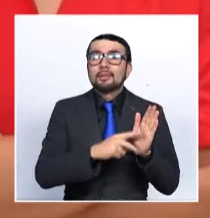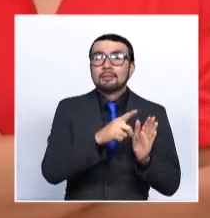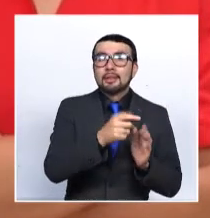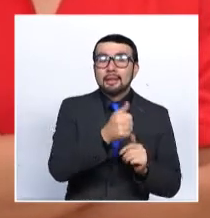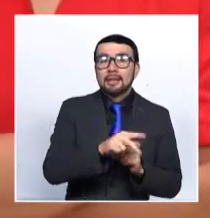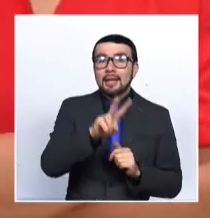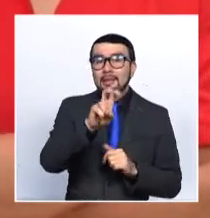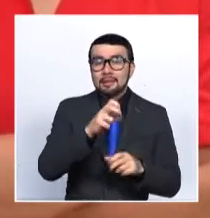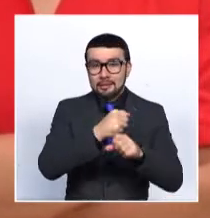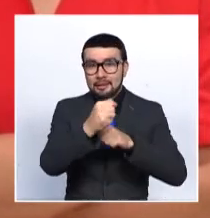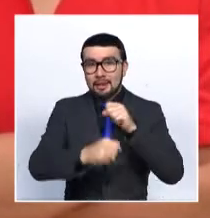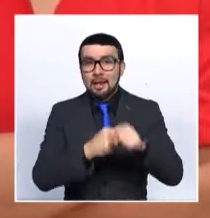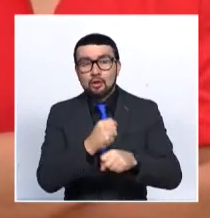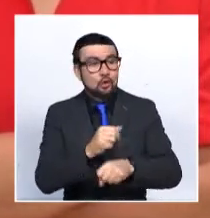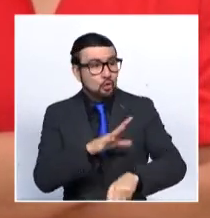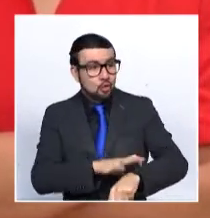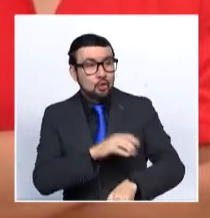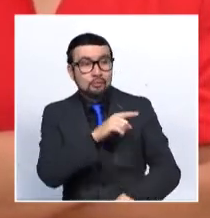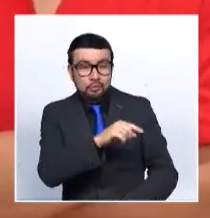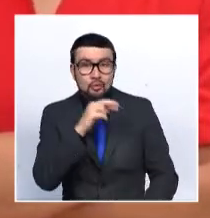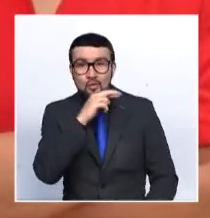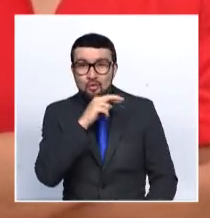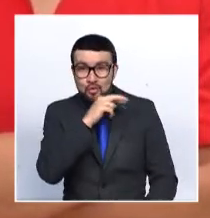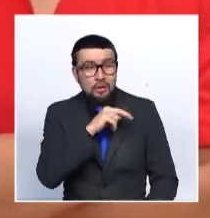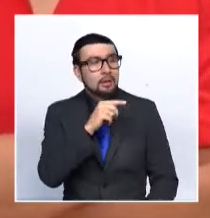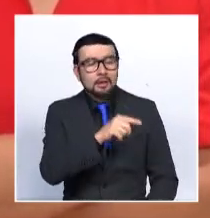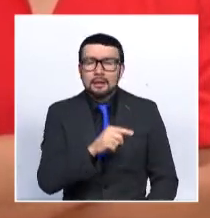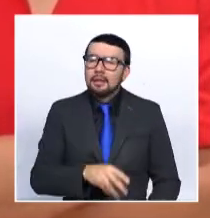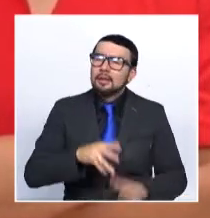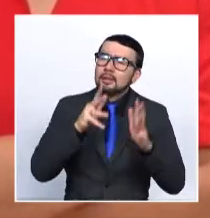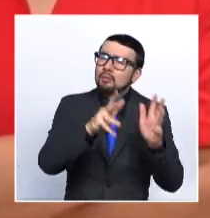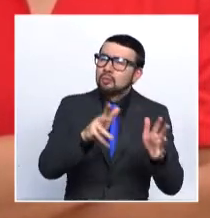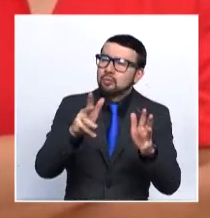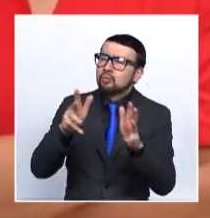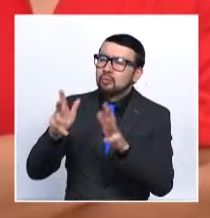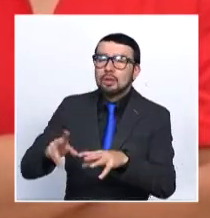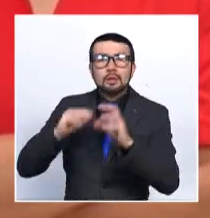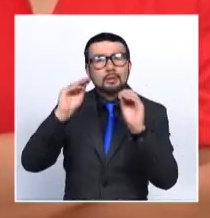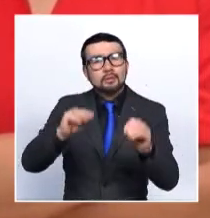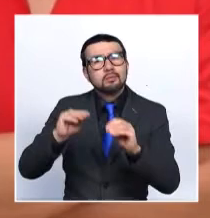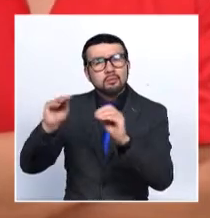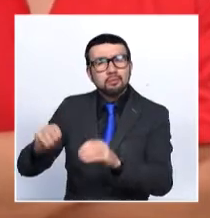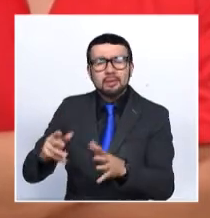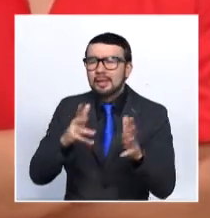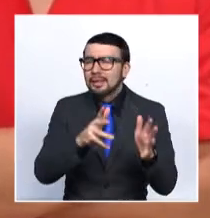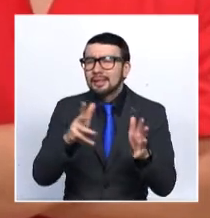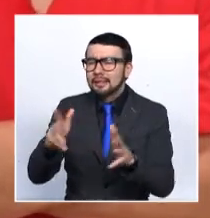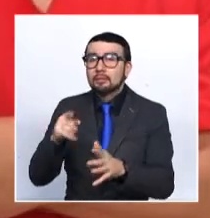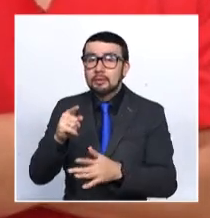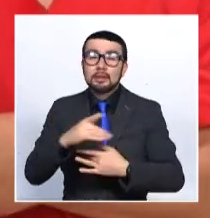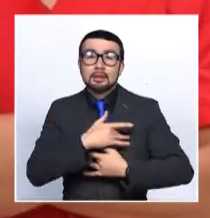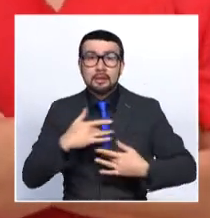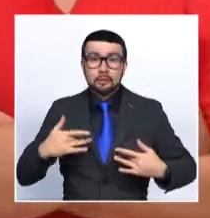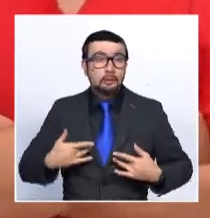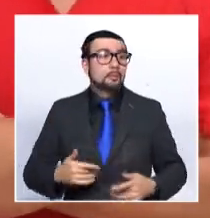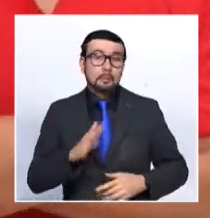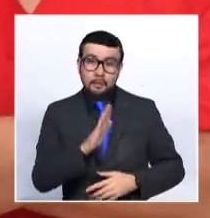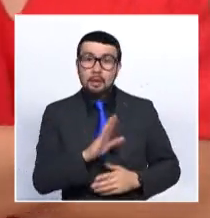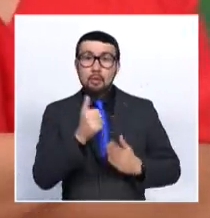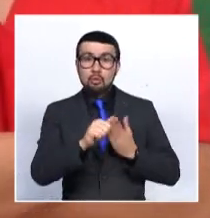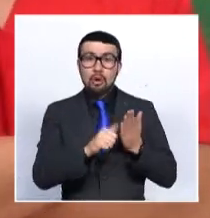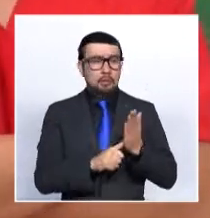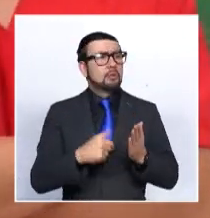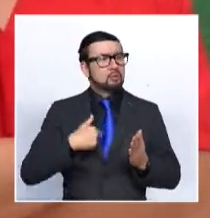doctor Jorge Enrique Rojas dando instrucciones, dando pedagogía en salud. Es el programa que yo sepa